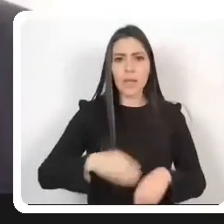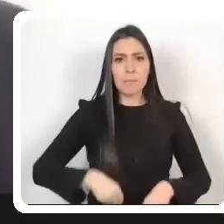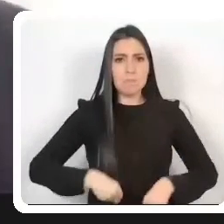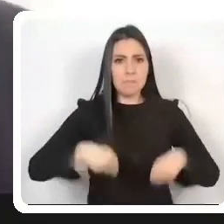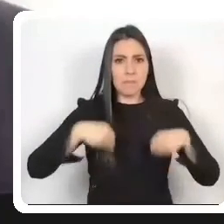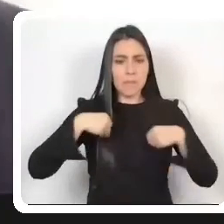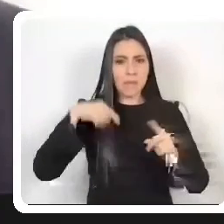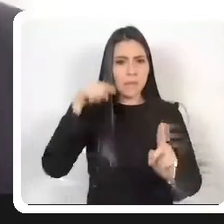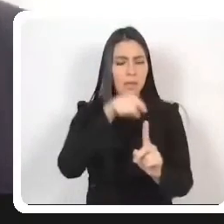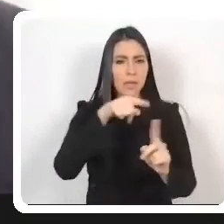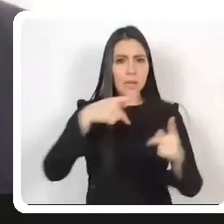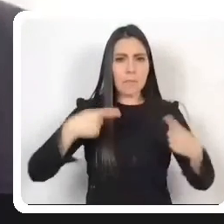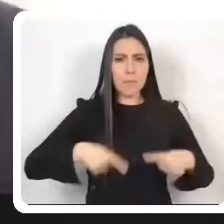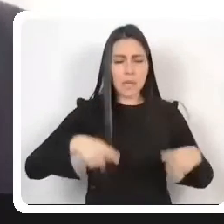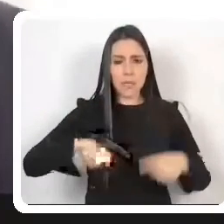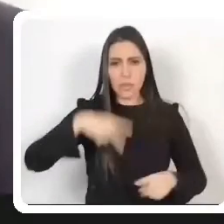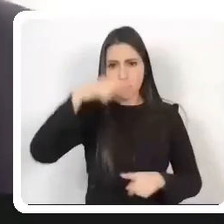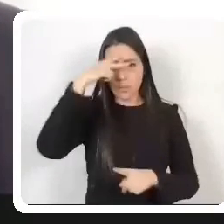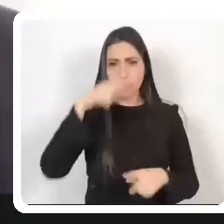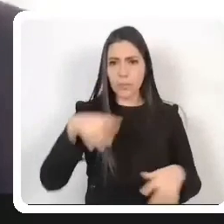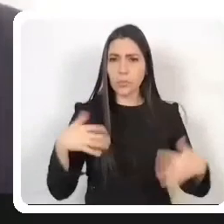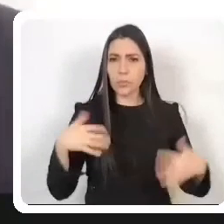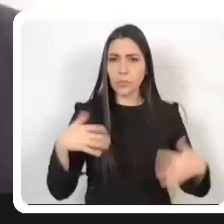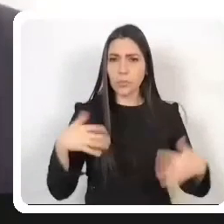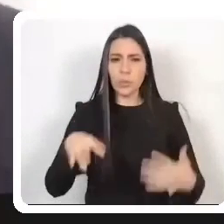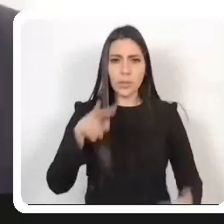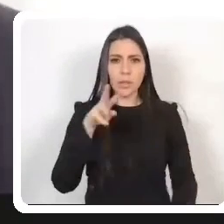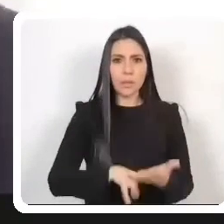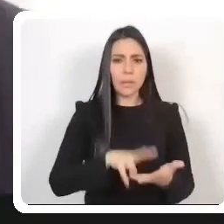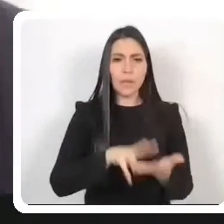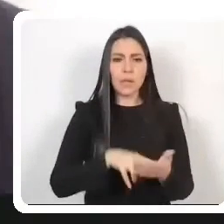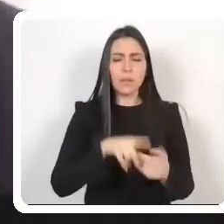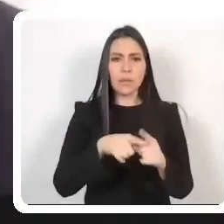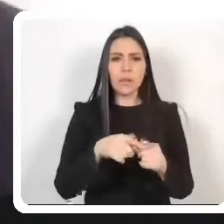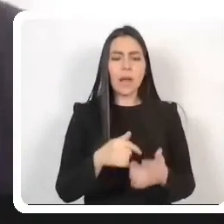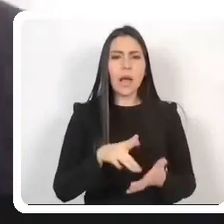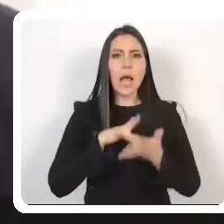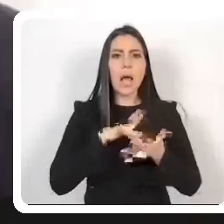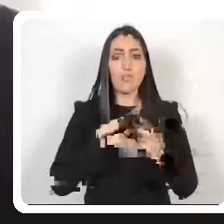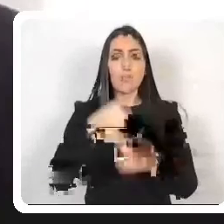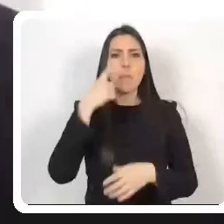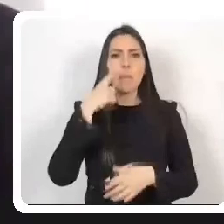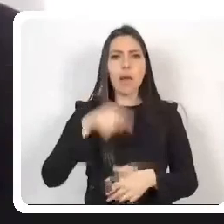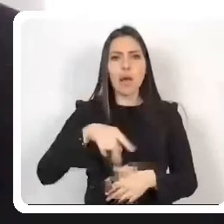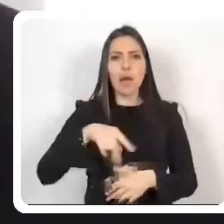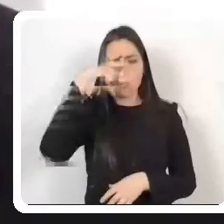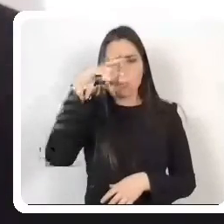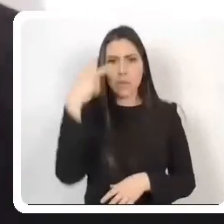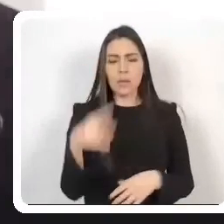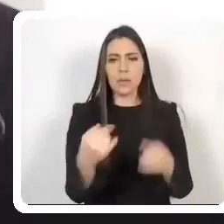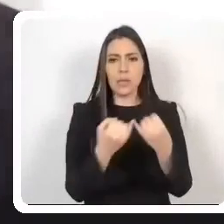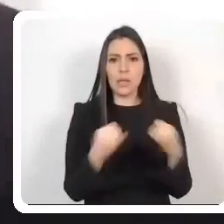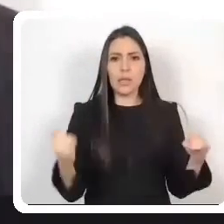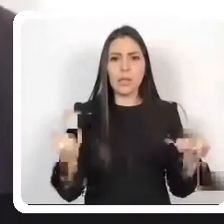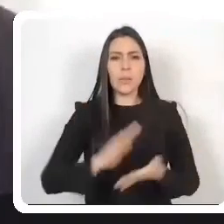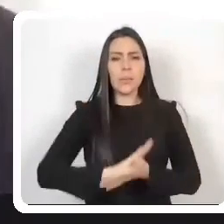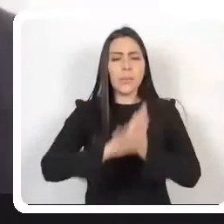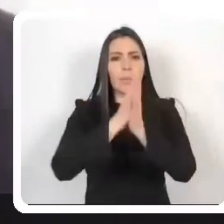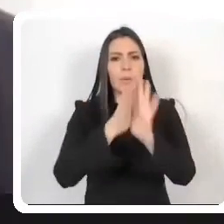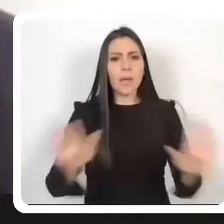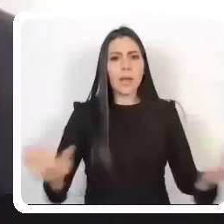mexicano inalcanzable, que sentó las bases de un Estado laico y la transformación de nuestra amada patria.